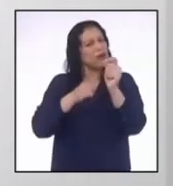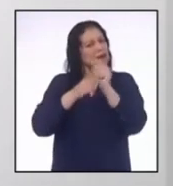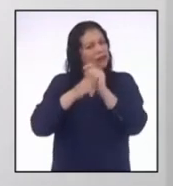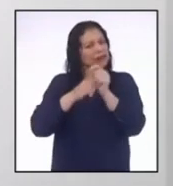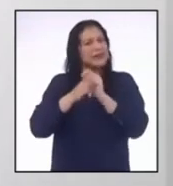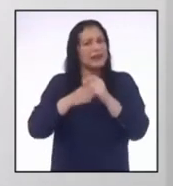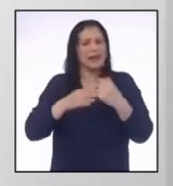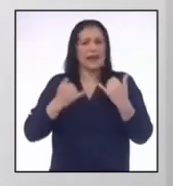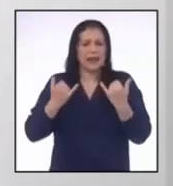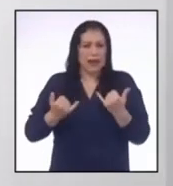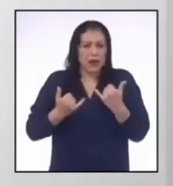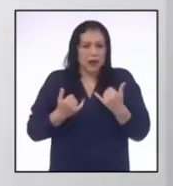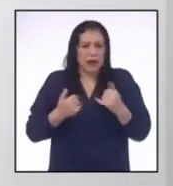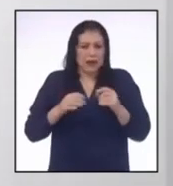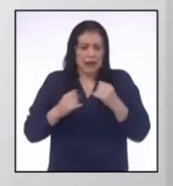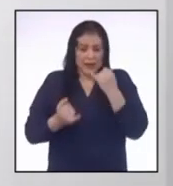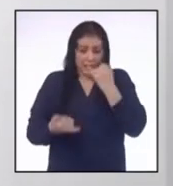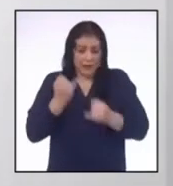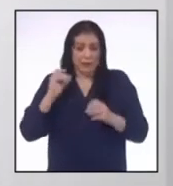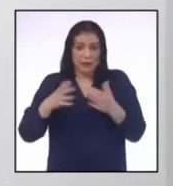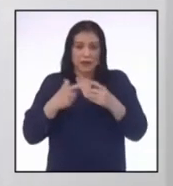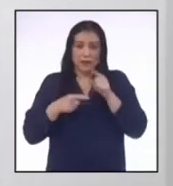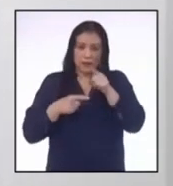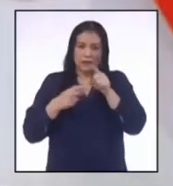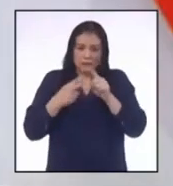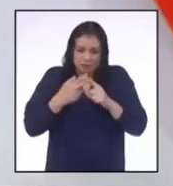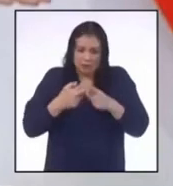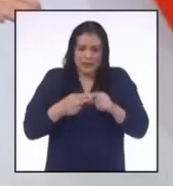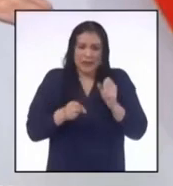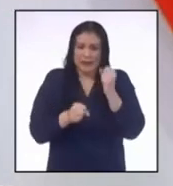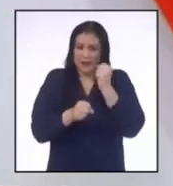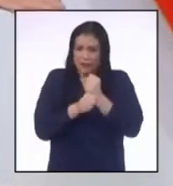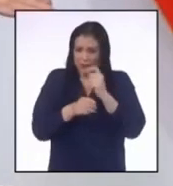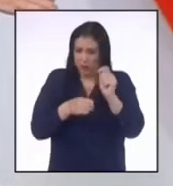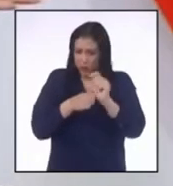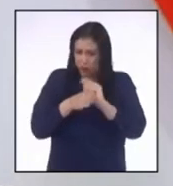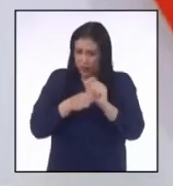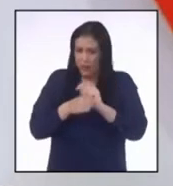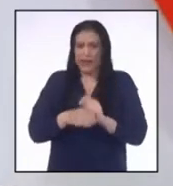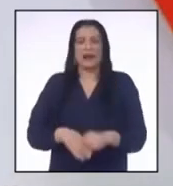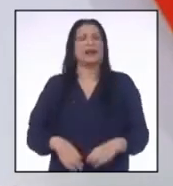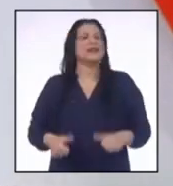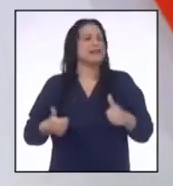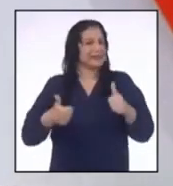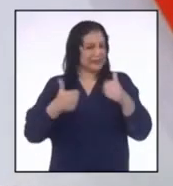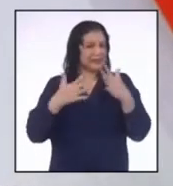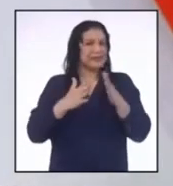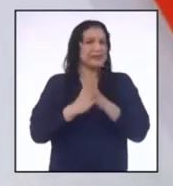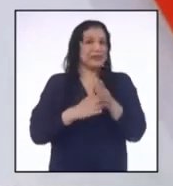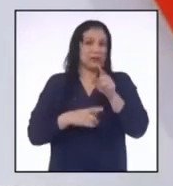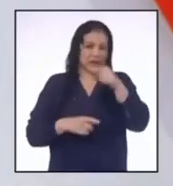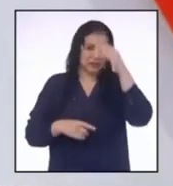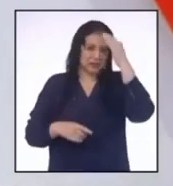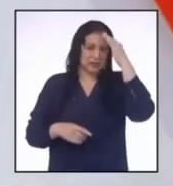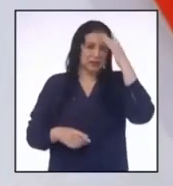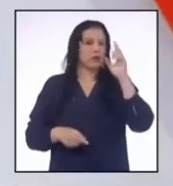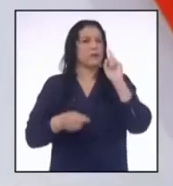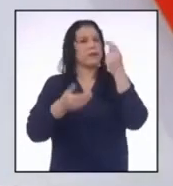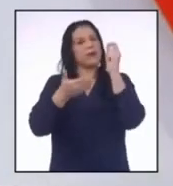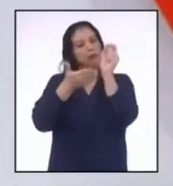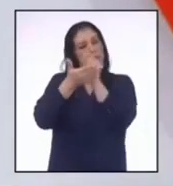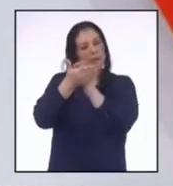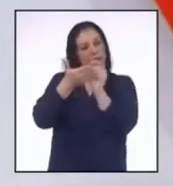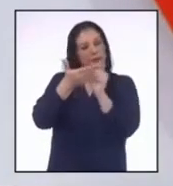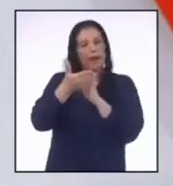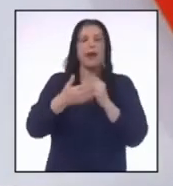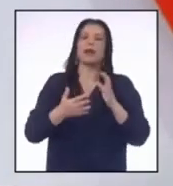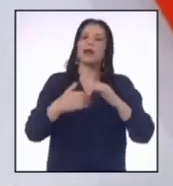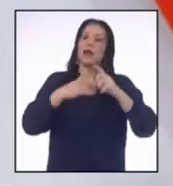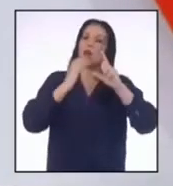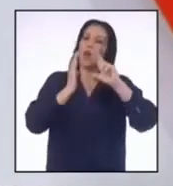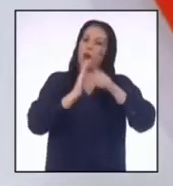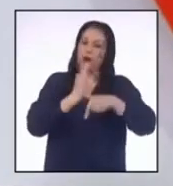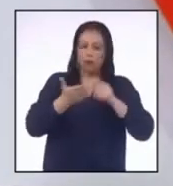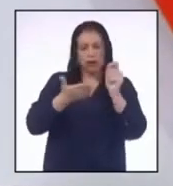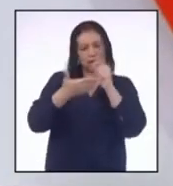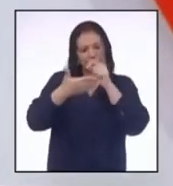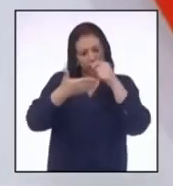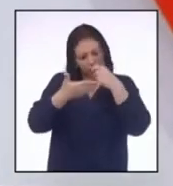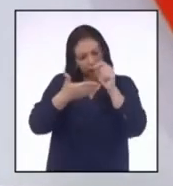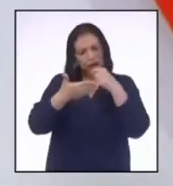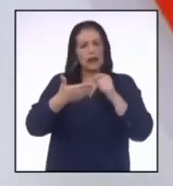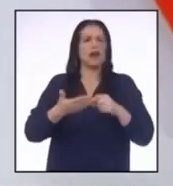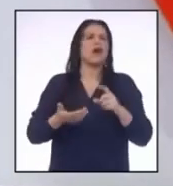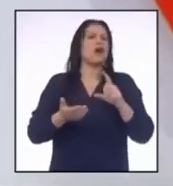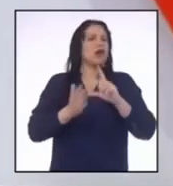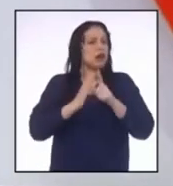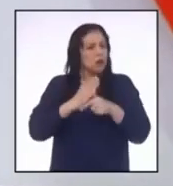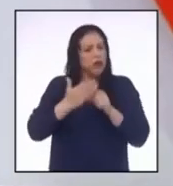harán apenas termine el programa. Así es, ya saben, deben escribir su primer borrador y revisarlo. Y así poco a